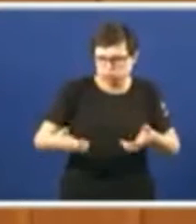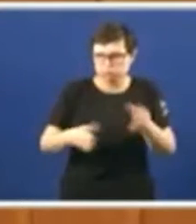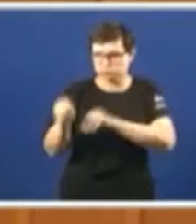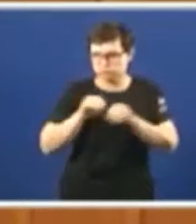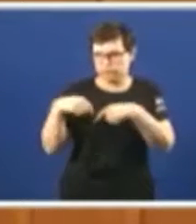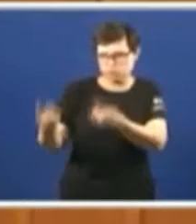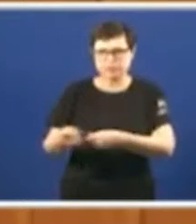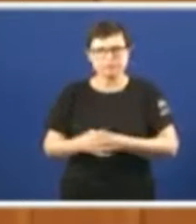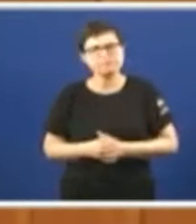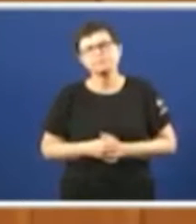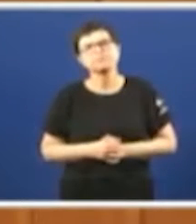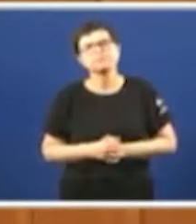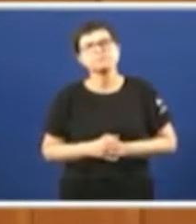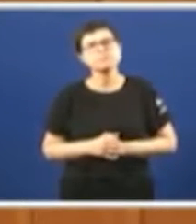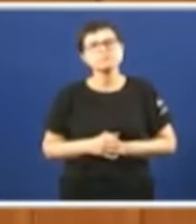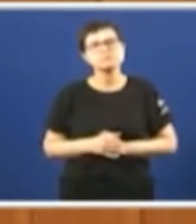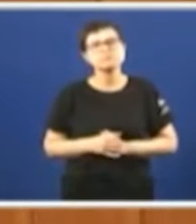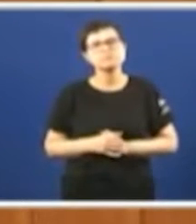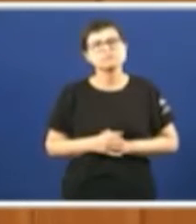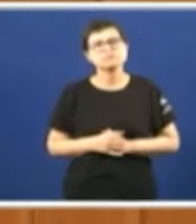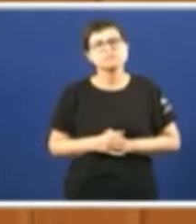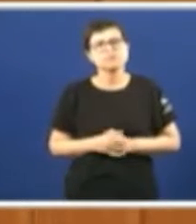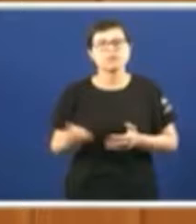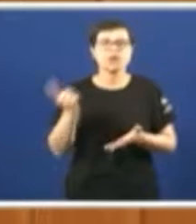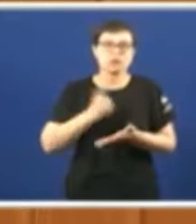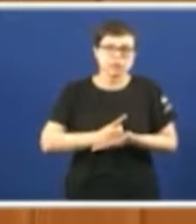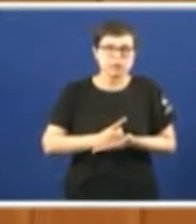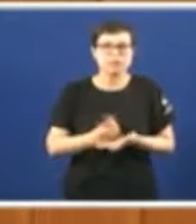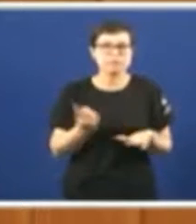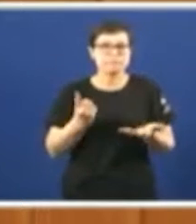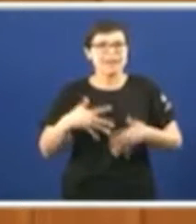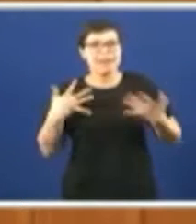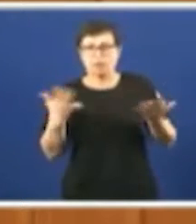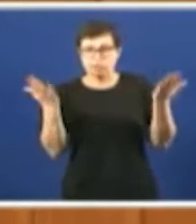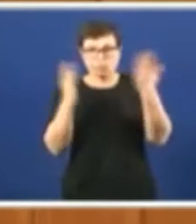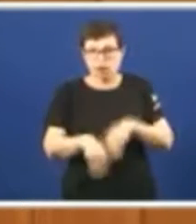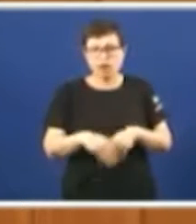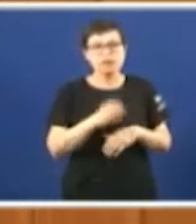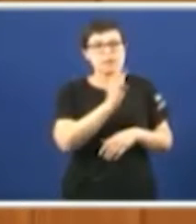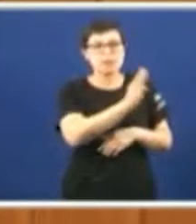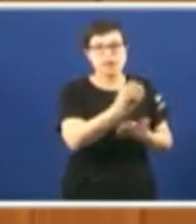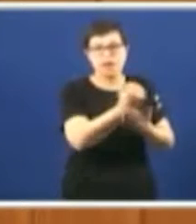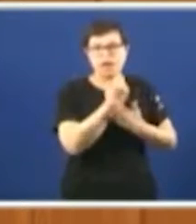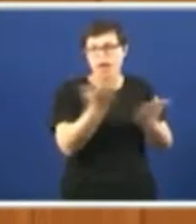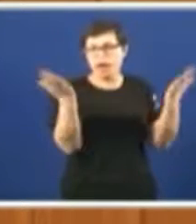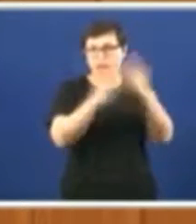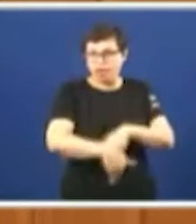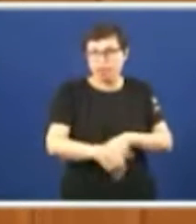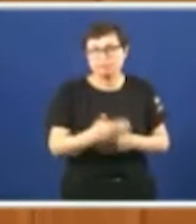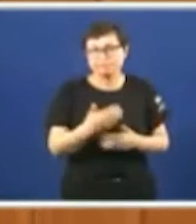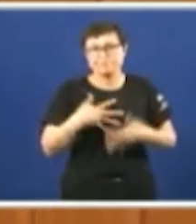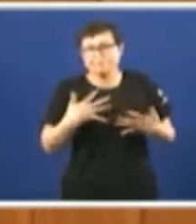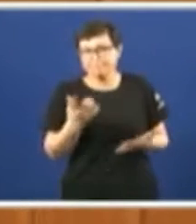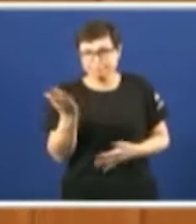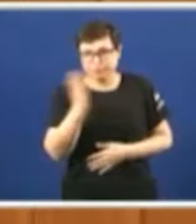logo. Outra vez, por suposto, lamentar, sen sorpresa ningunha, a cerrazón do Partido Popular a discutir ningunha das súas